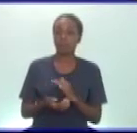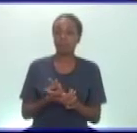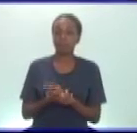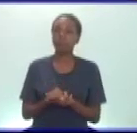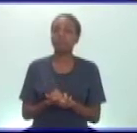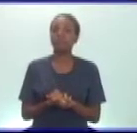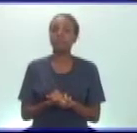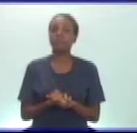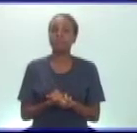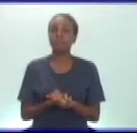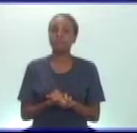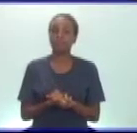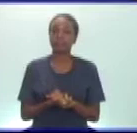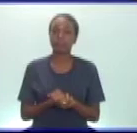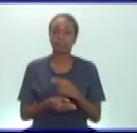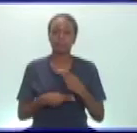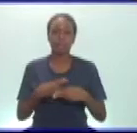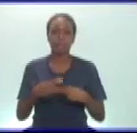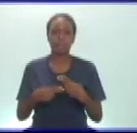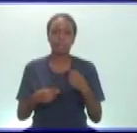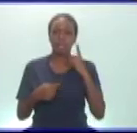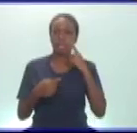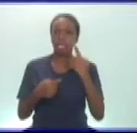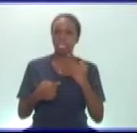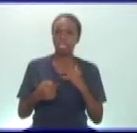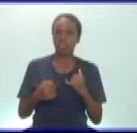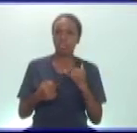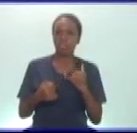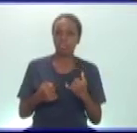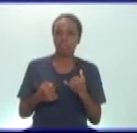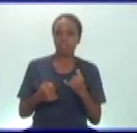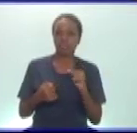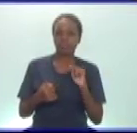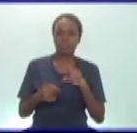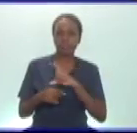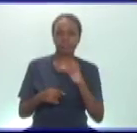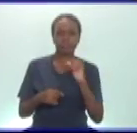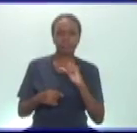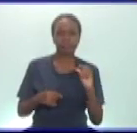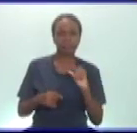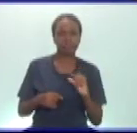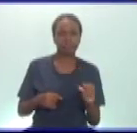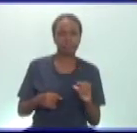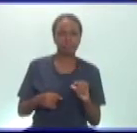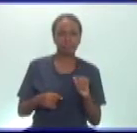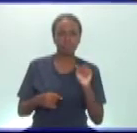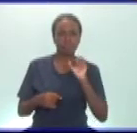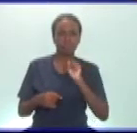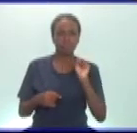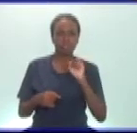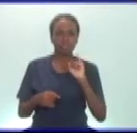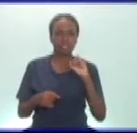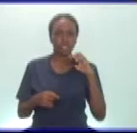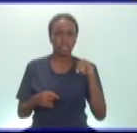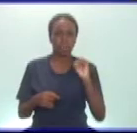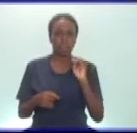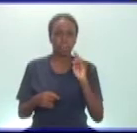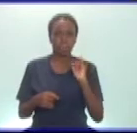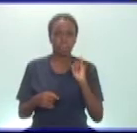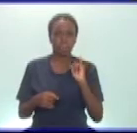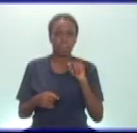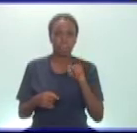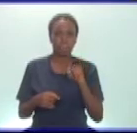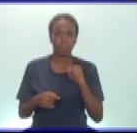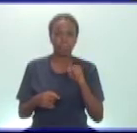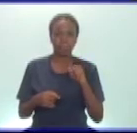relacionada con la redacción o identificar un tipo de oración determinado. En este caso, usted va a redactar una oración simple cuyo sujeto esté